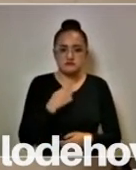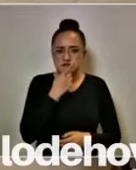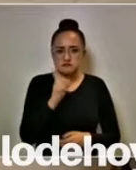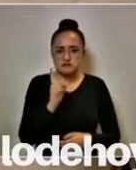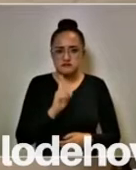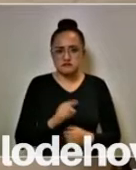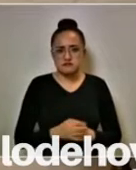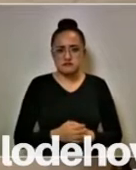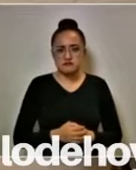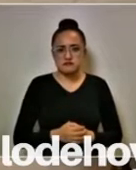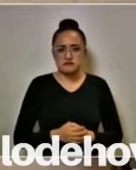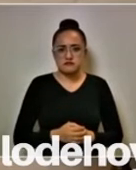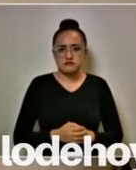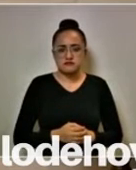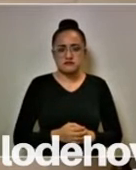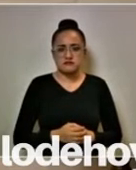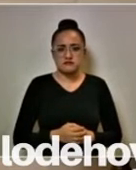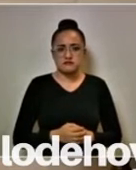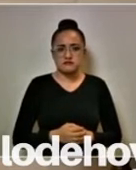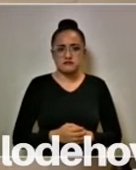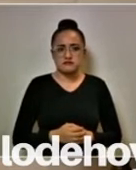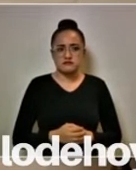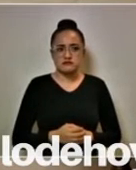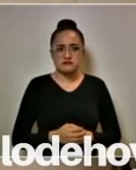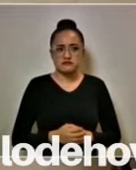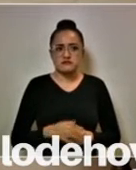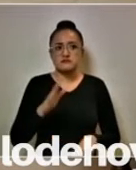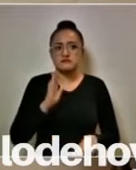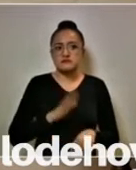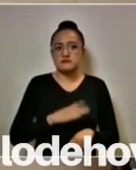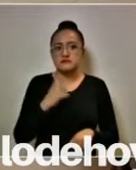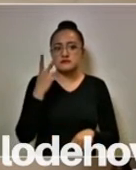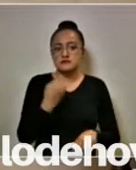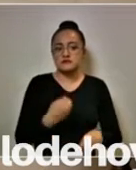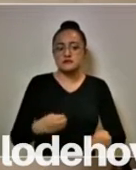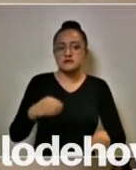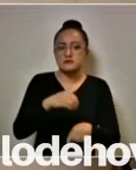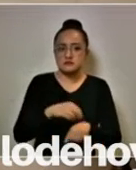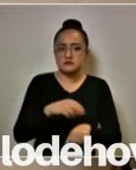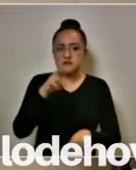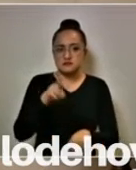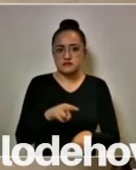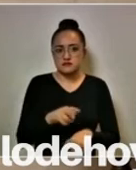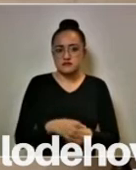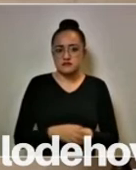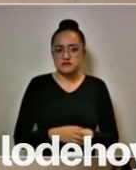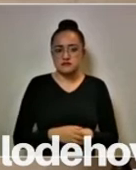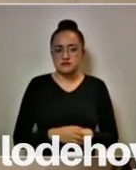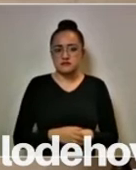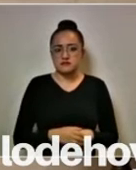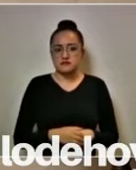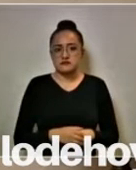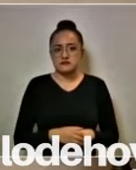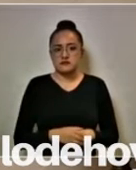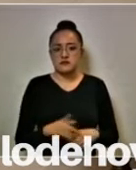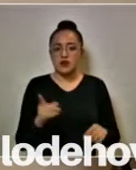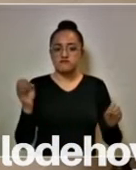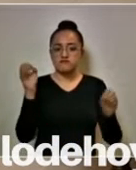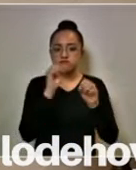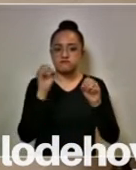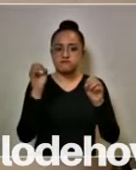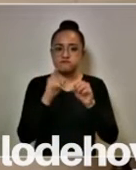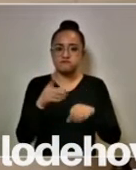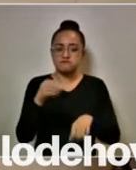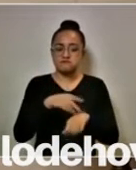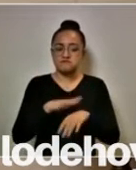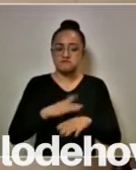¿sí? Es de más de dos dígitos, ¿sí? Y espero que pueda ser un